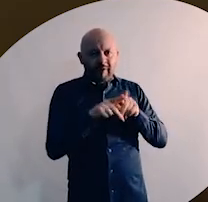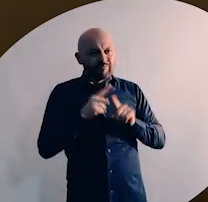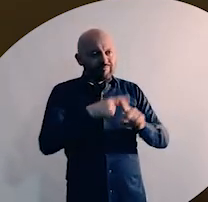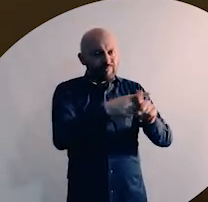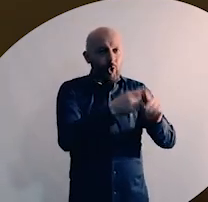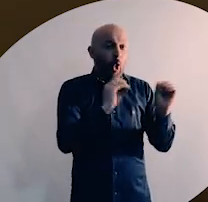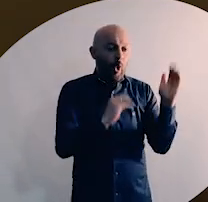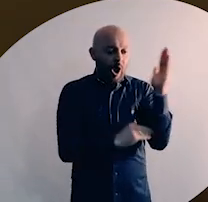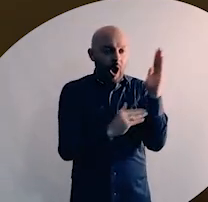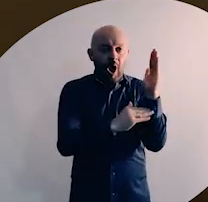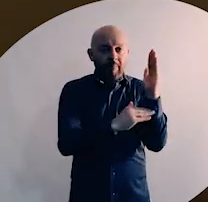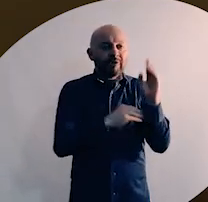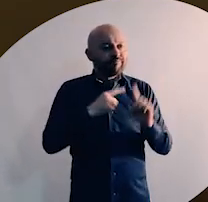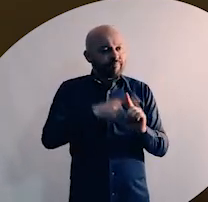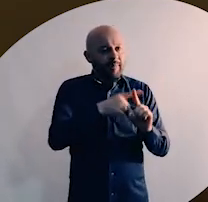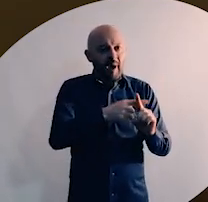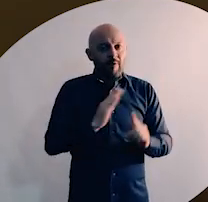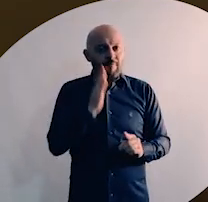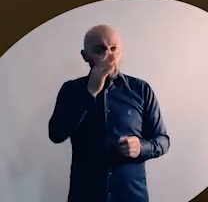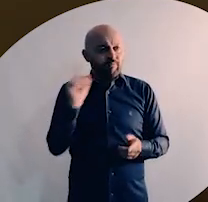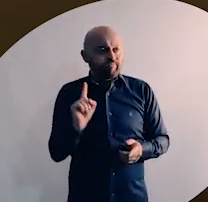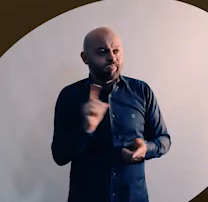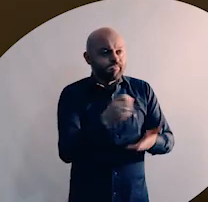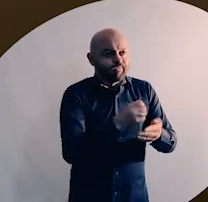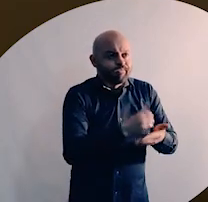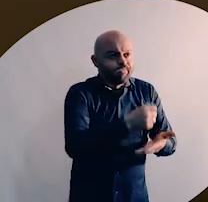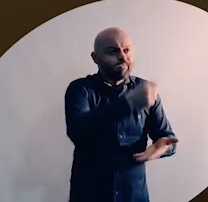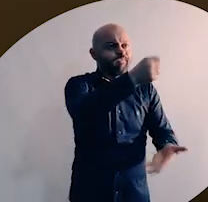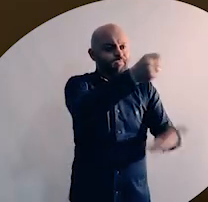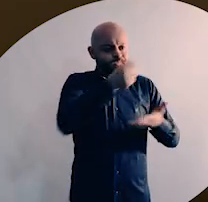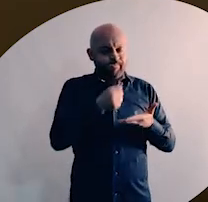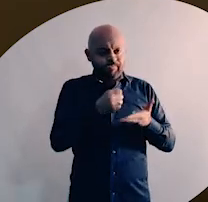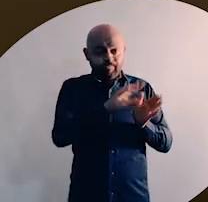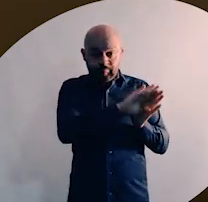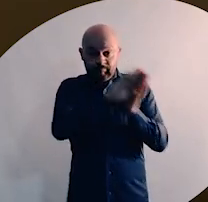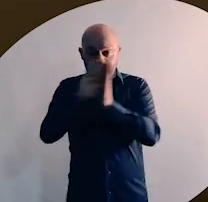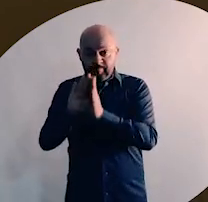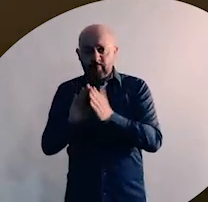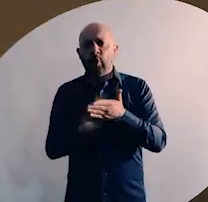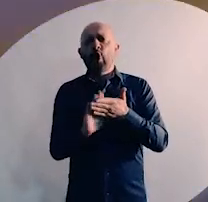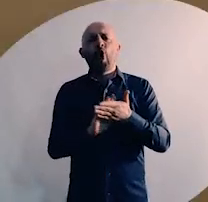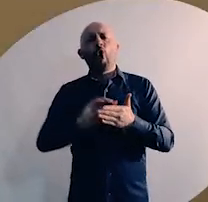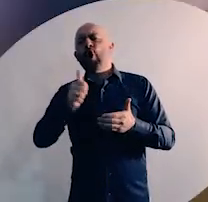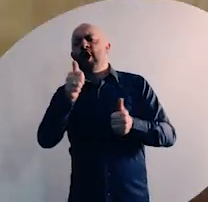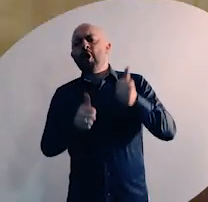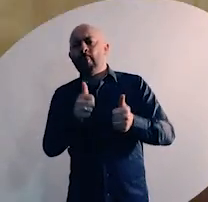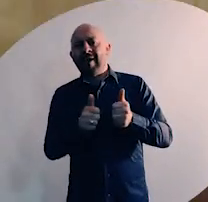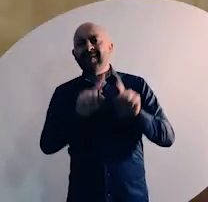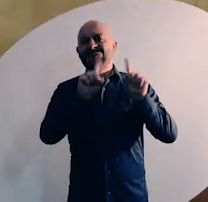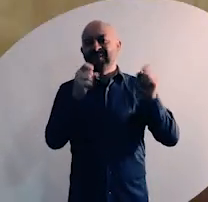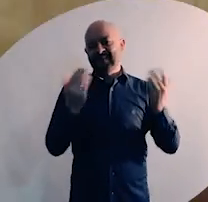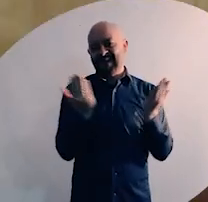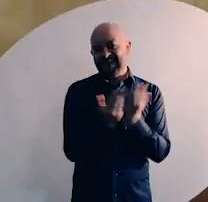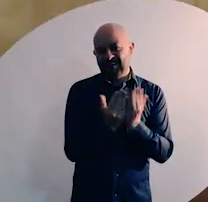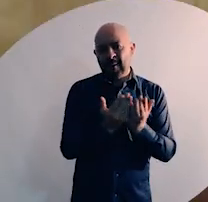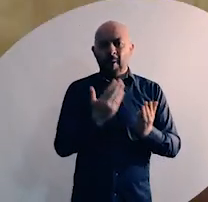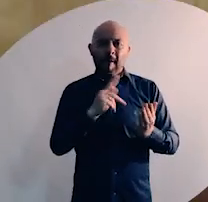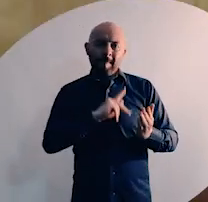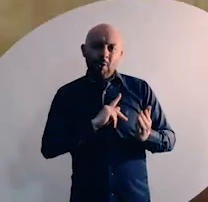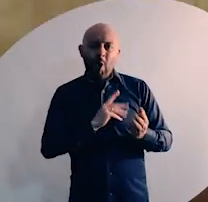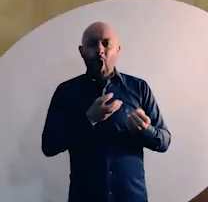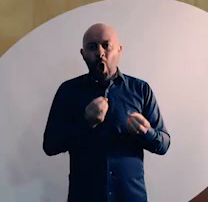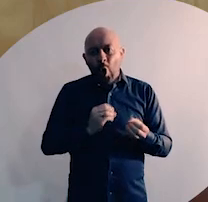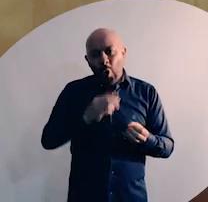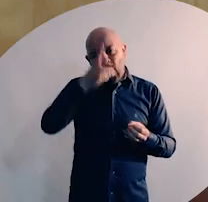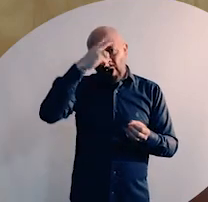y pueden arrendar una habitación o un piso completo y generar nuevos ingresos para el hogar. Otra opción de inversión es a